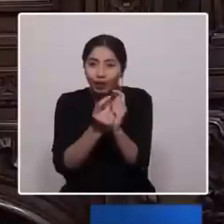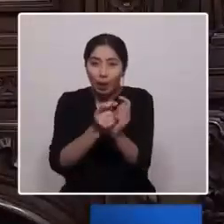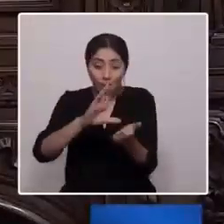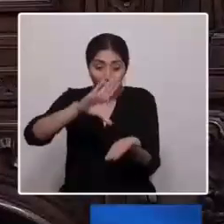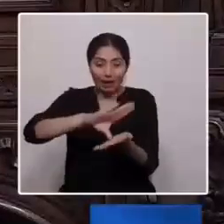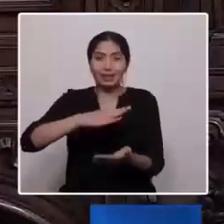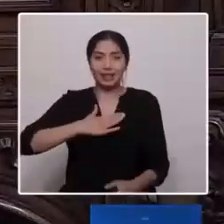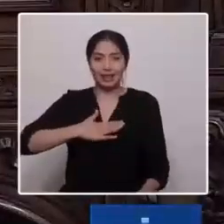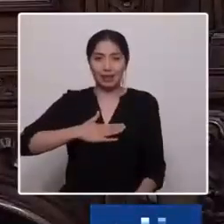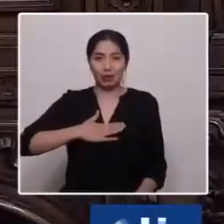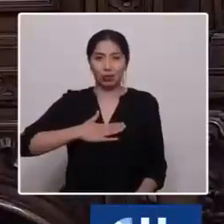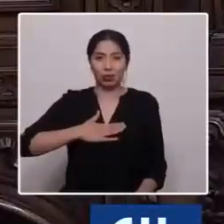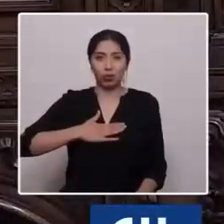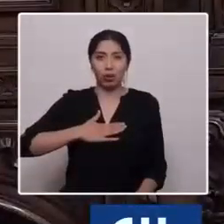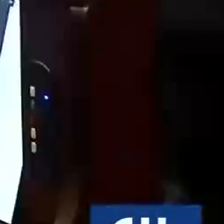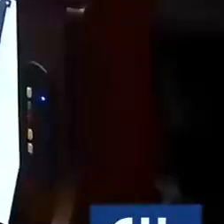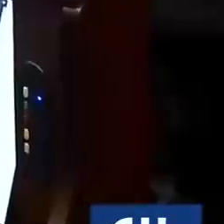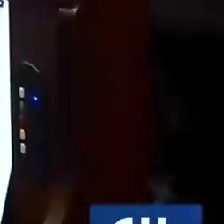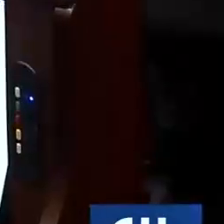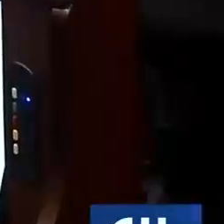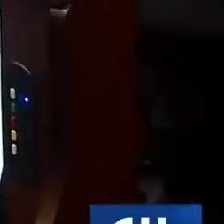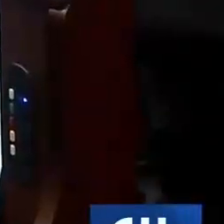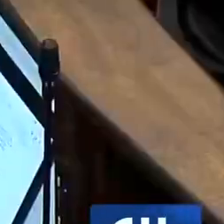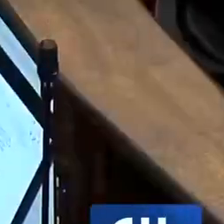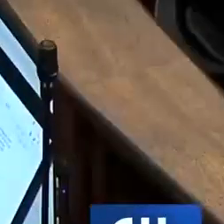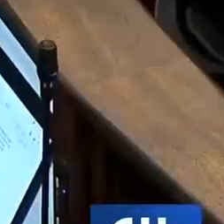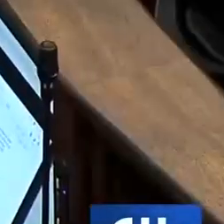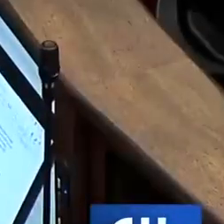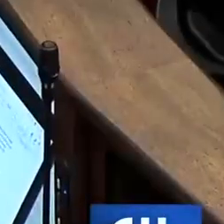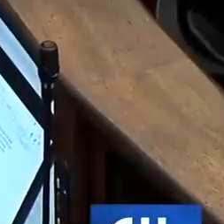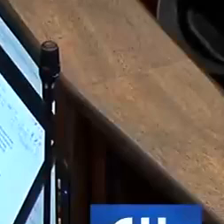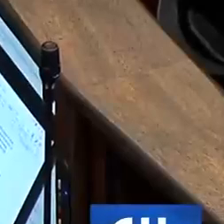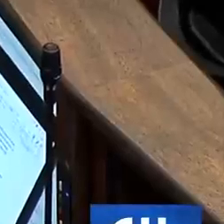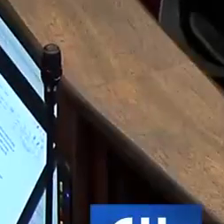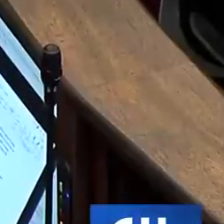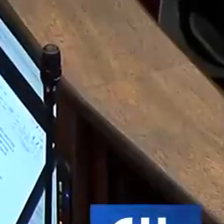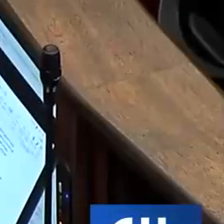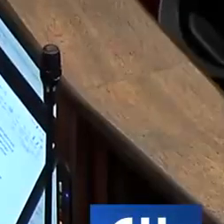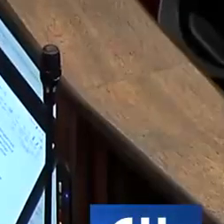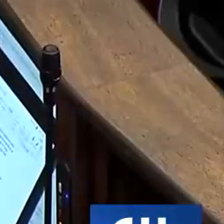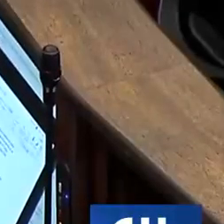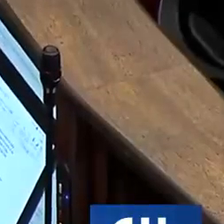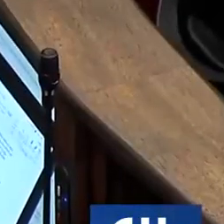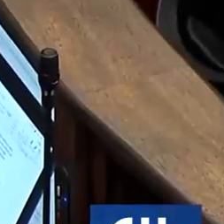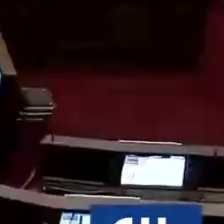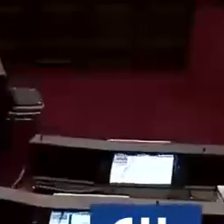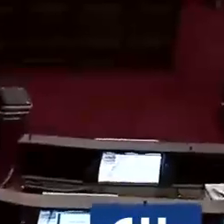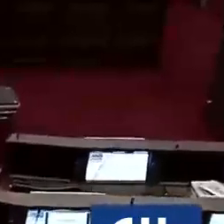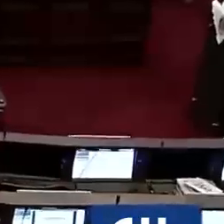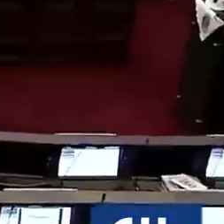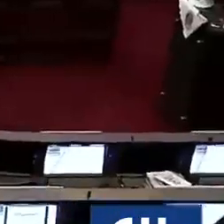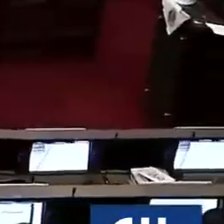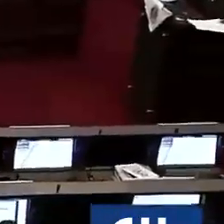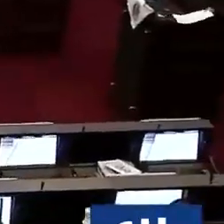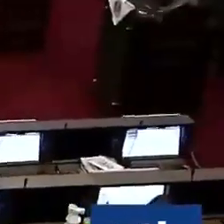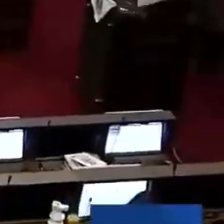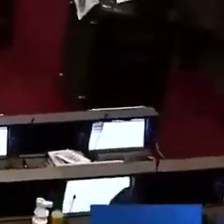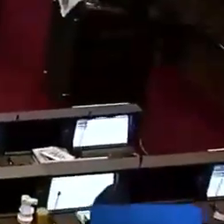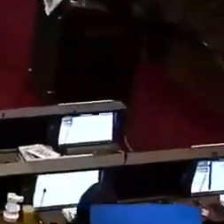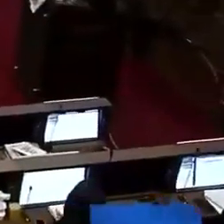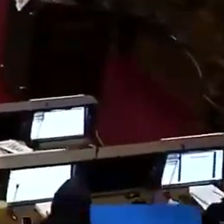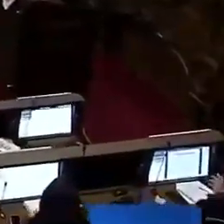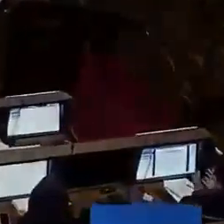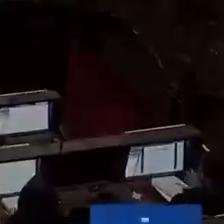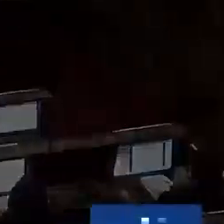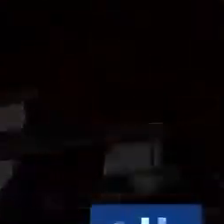para que nadie sea marginado. La defensa del medio ambiente y la lucha por la descentralización se instalaron en la primera fila del